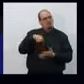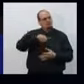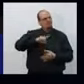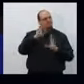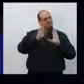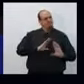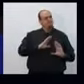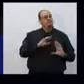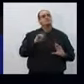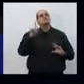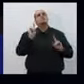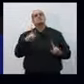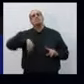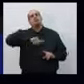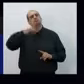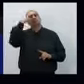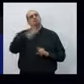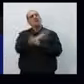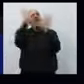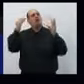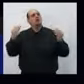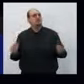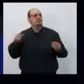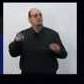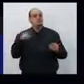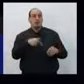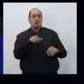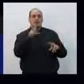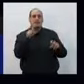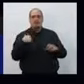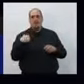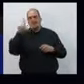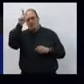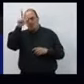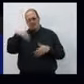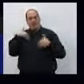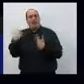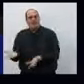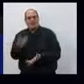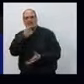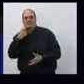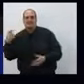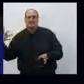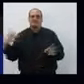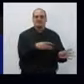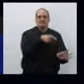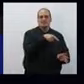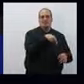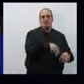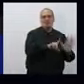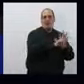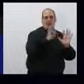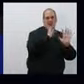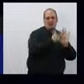lo mismo que tenemos claro que tenemos que apoyar en su tarea contra el crimen a la fuerza de seguridad estado muy cerca de las víctimas